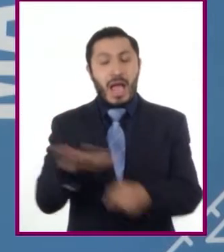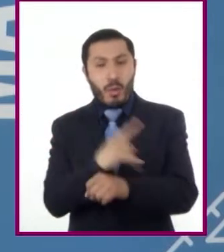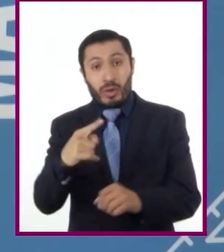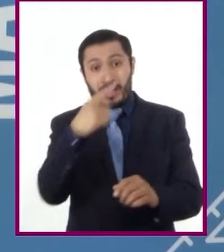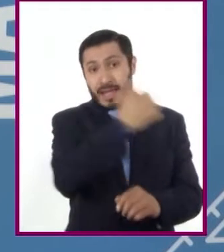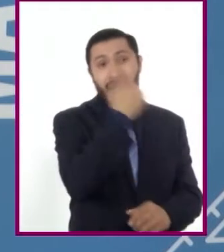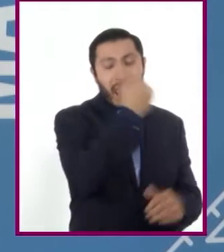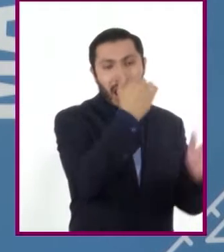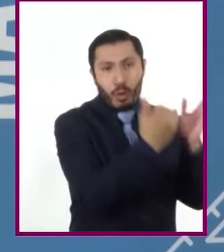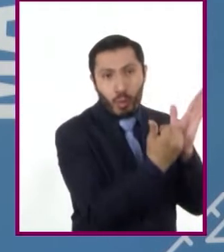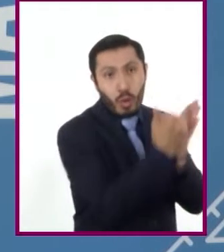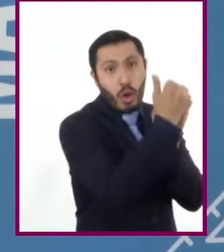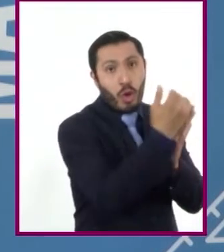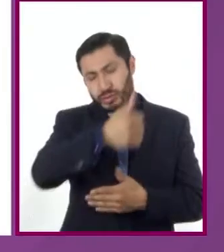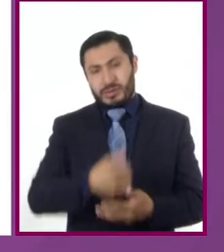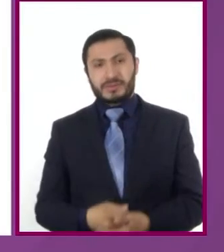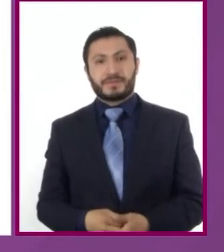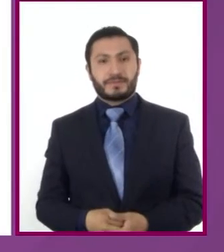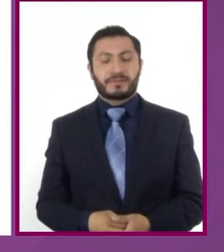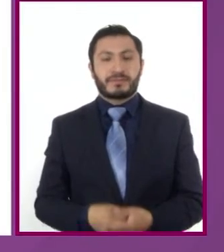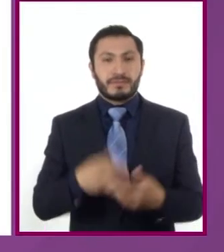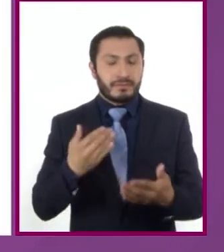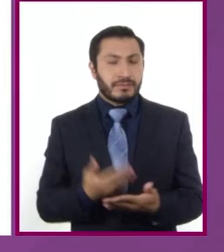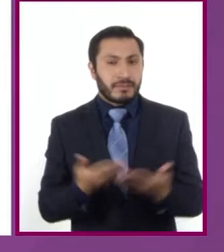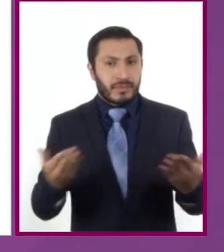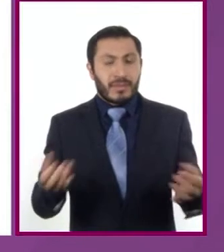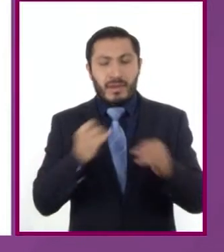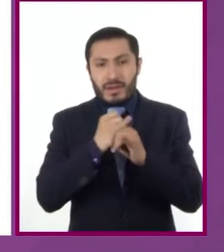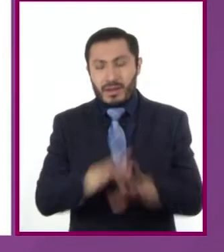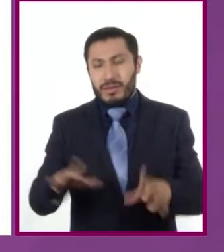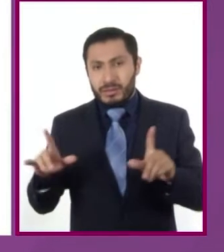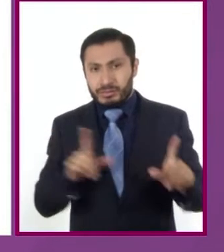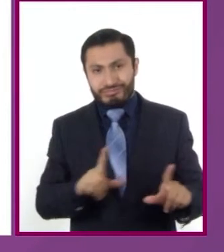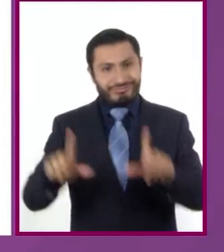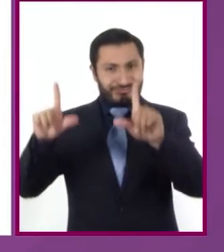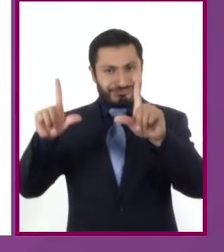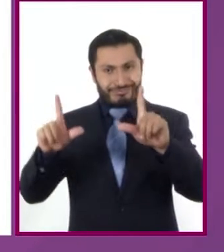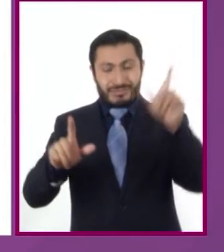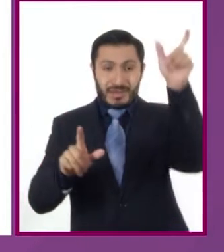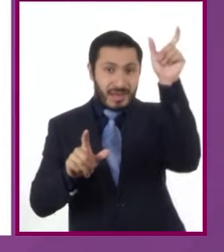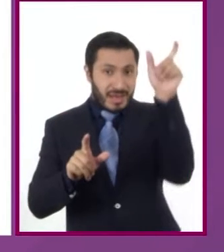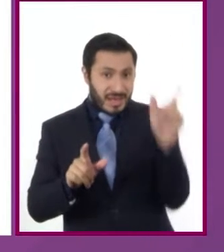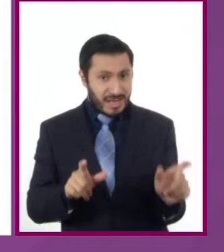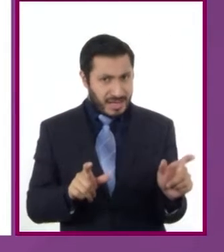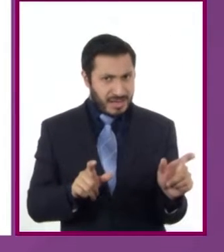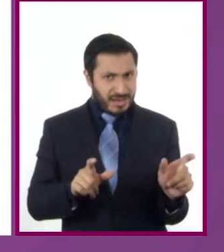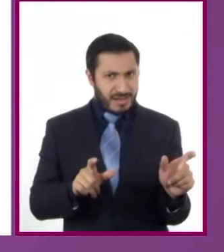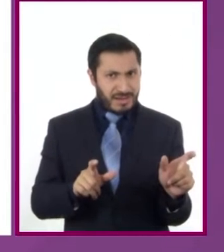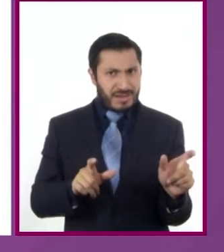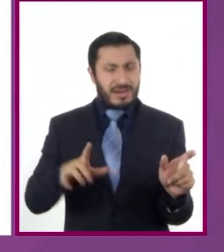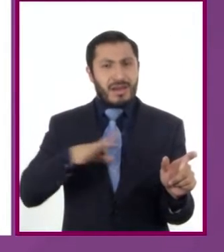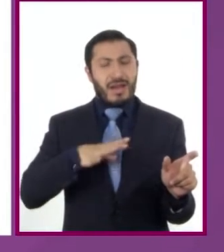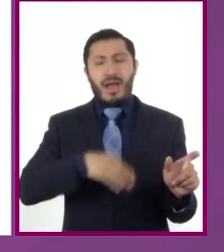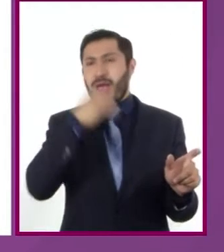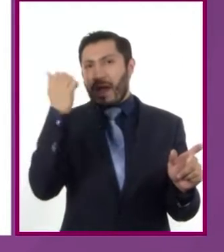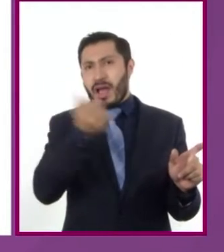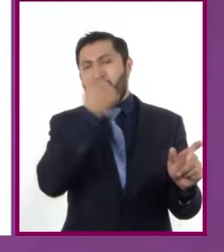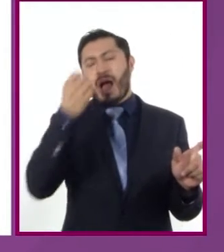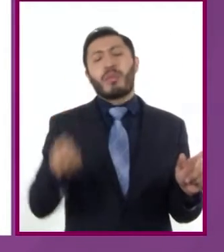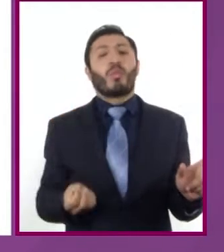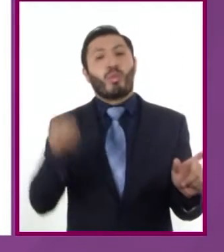otro, en la misma proporción. Veamos la información en la tabla. La primera columna nos representa la cantidad de